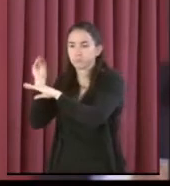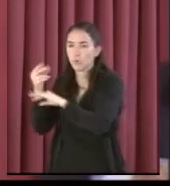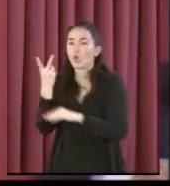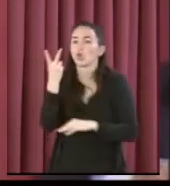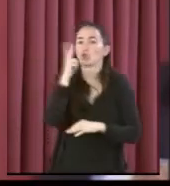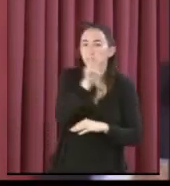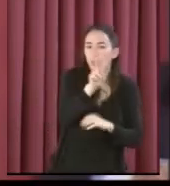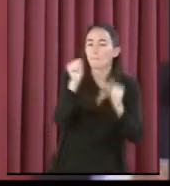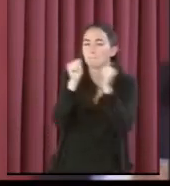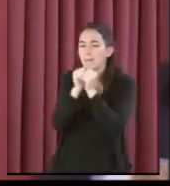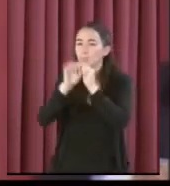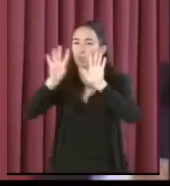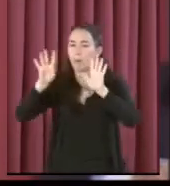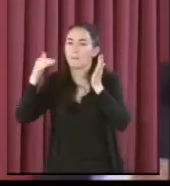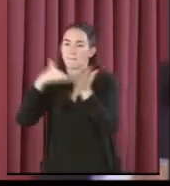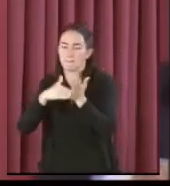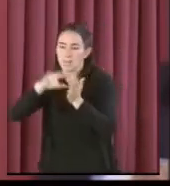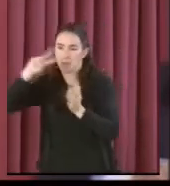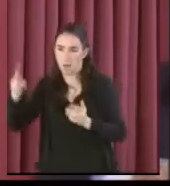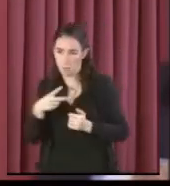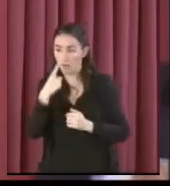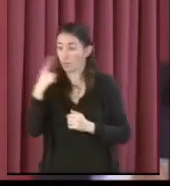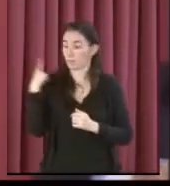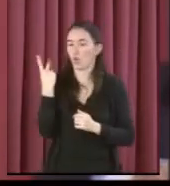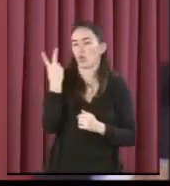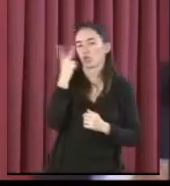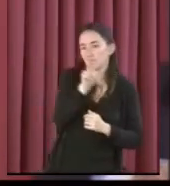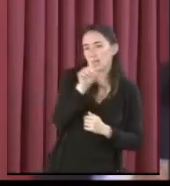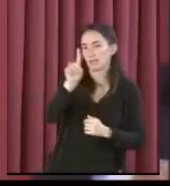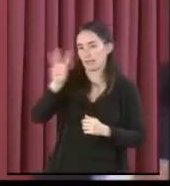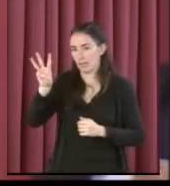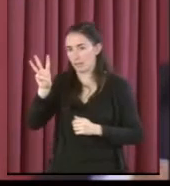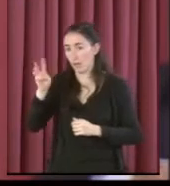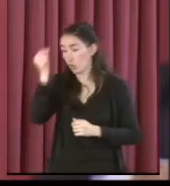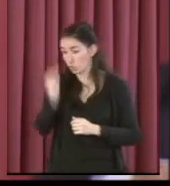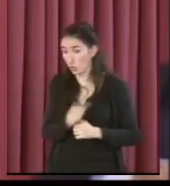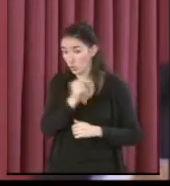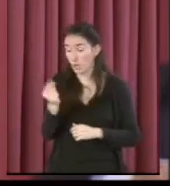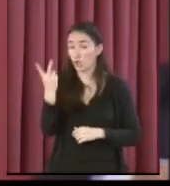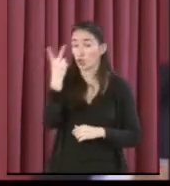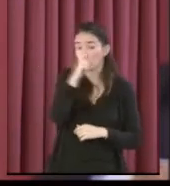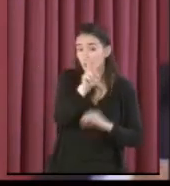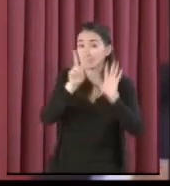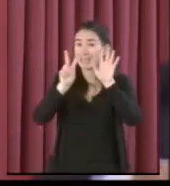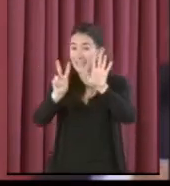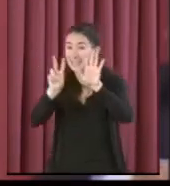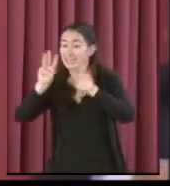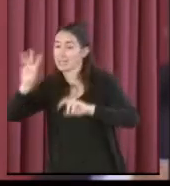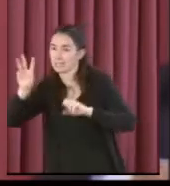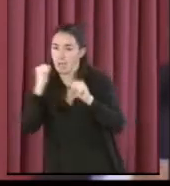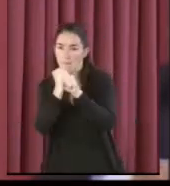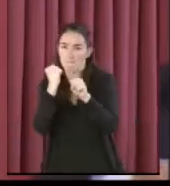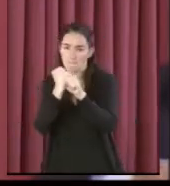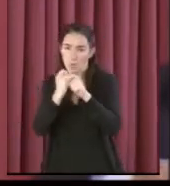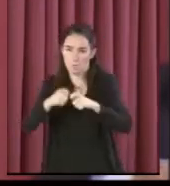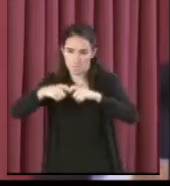229.000 euros. El año pasado fueron 213. Y esto hace un total de 373 empleos en lo que va